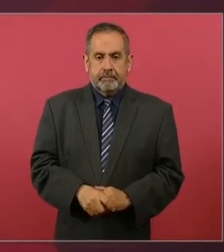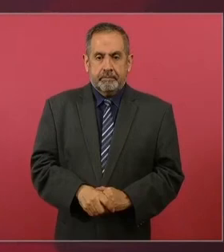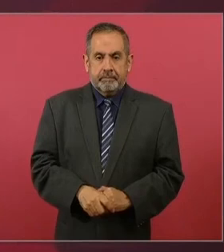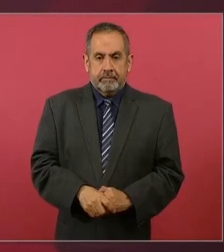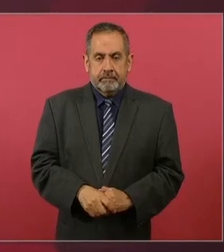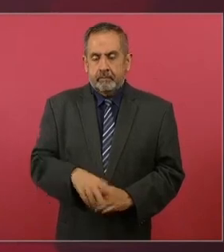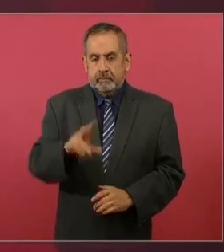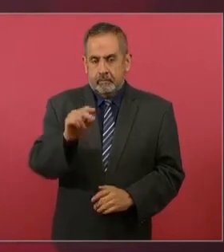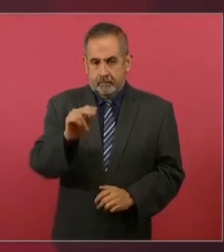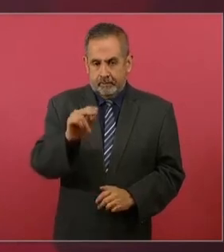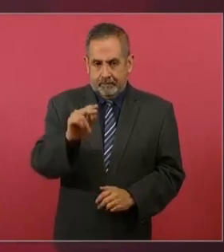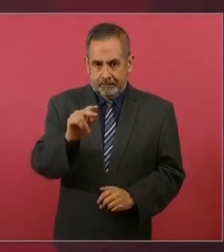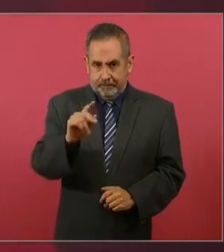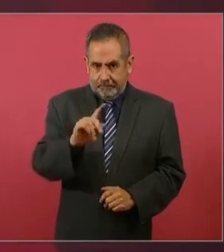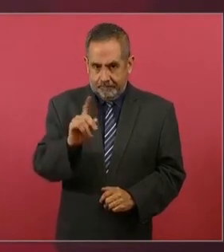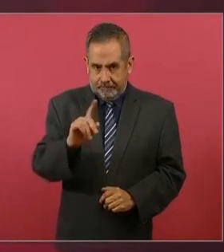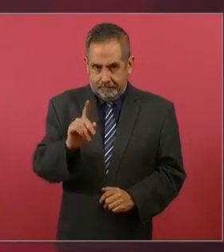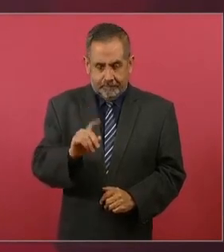No.